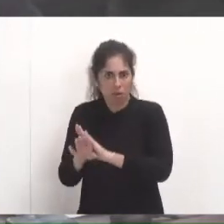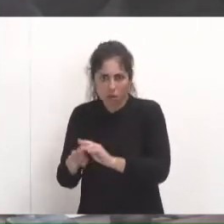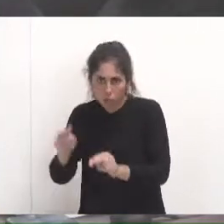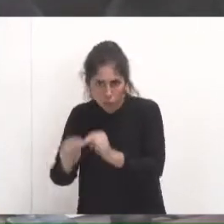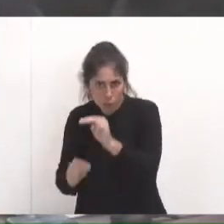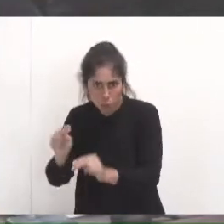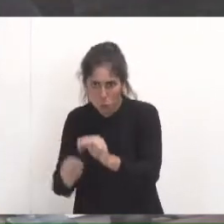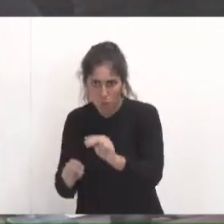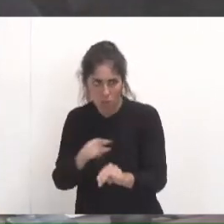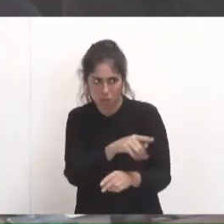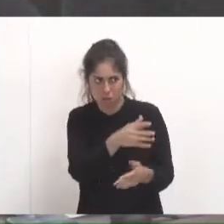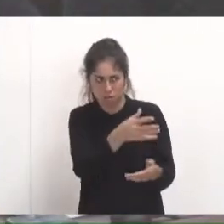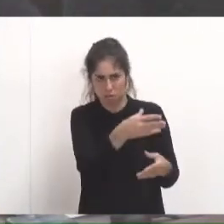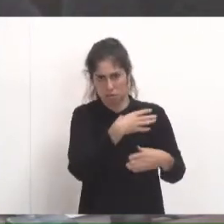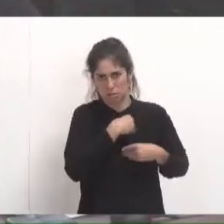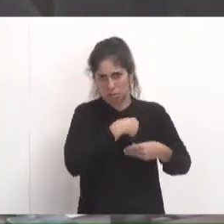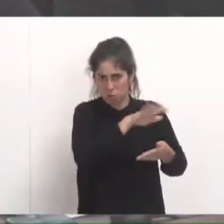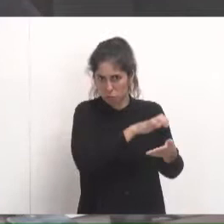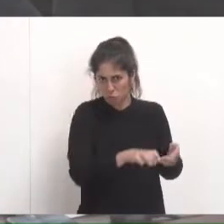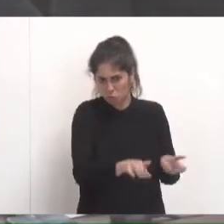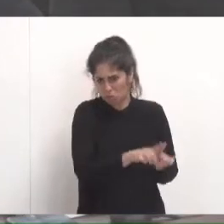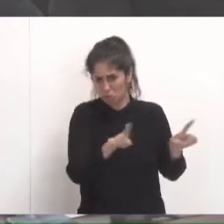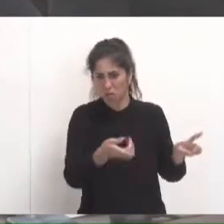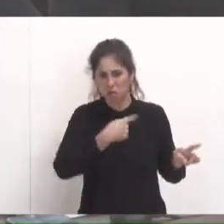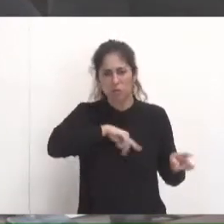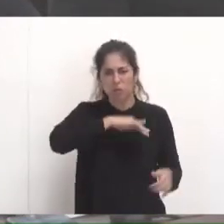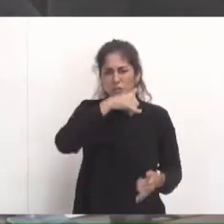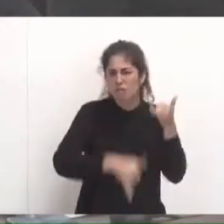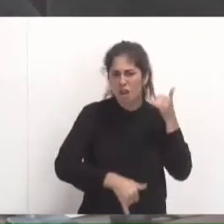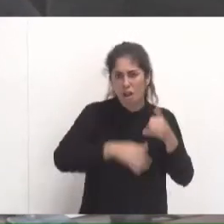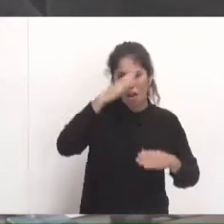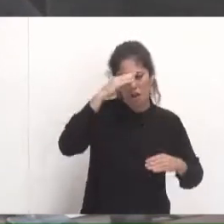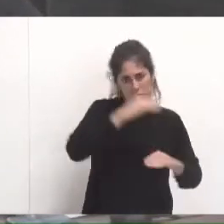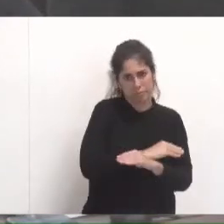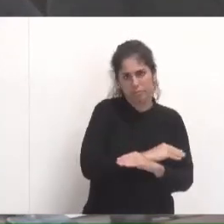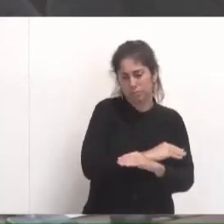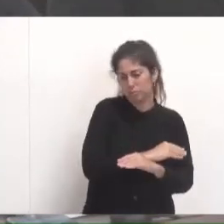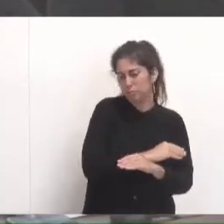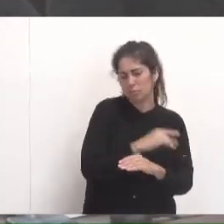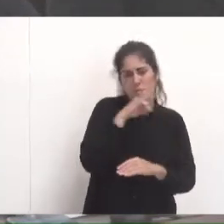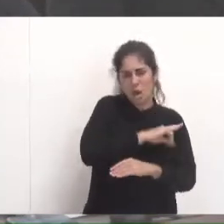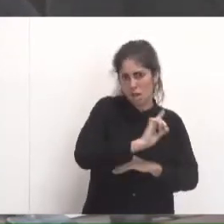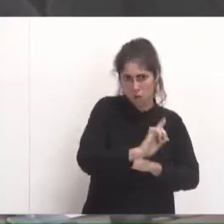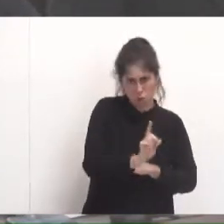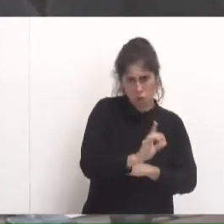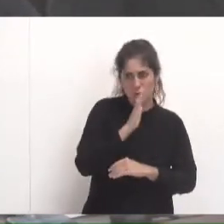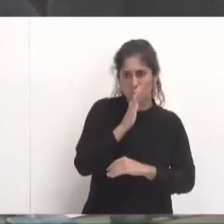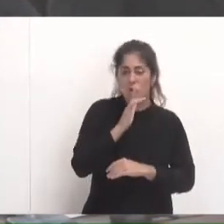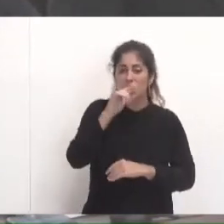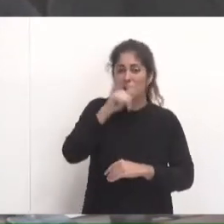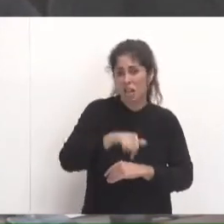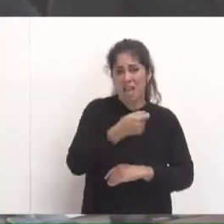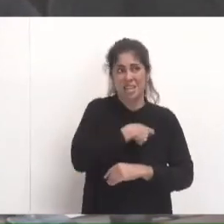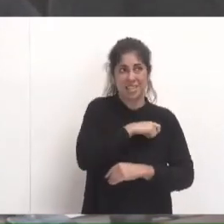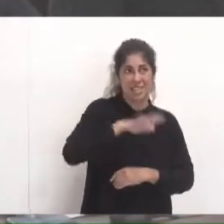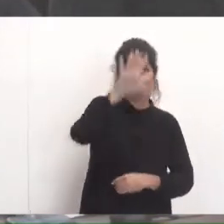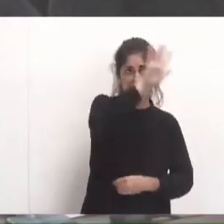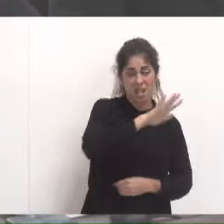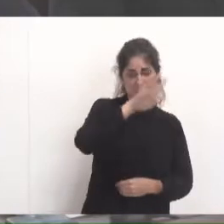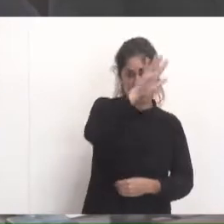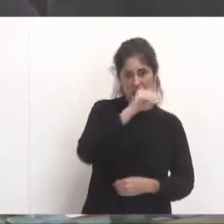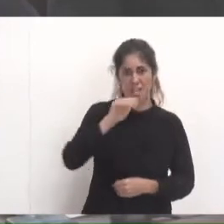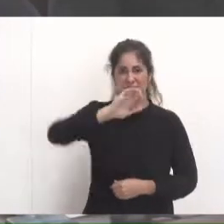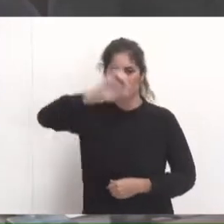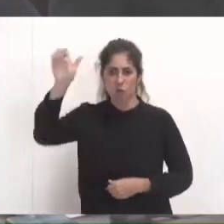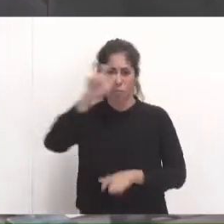equivocamos. Mire, y no nos equivocamos porque hoy la inmensa mayoría de las áreas metropolitanas de España y de Europa, que tienen más de